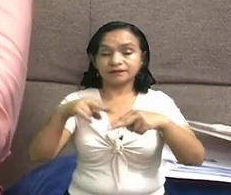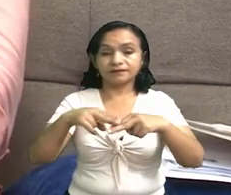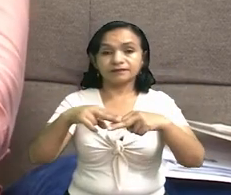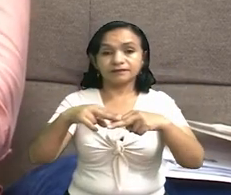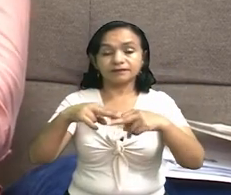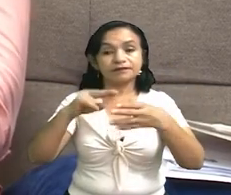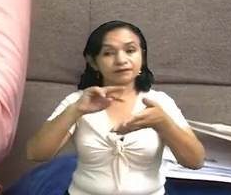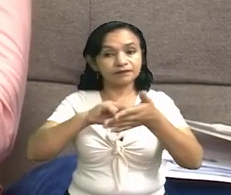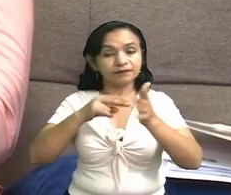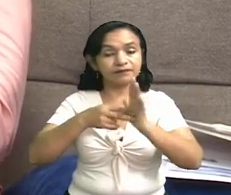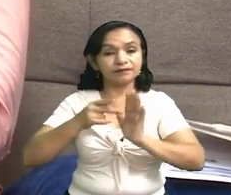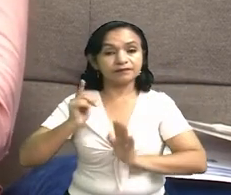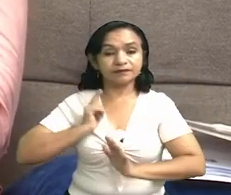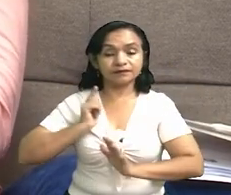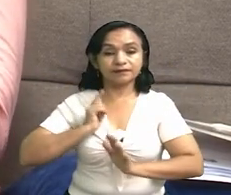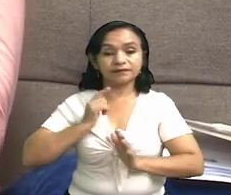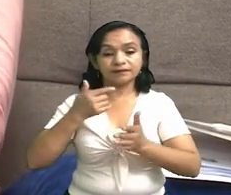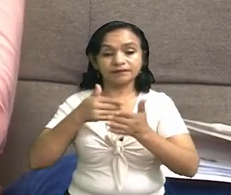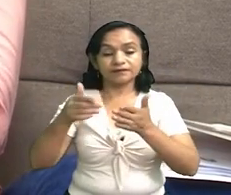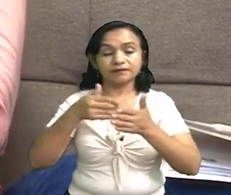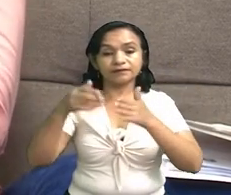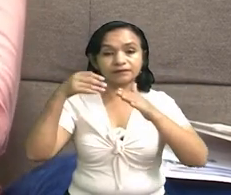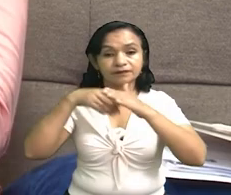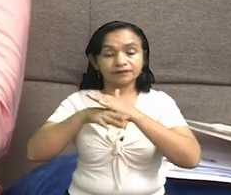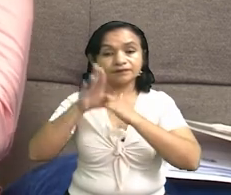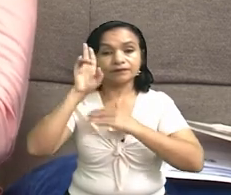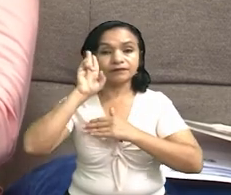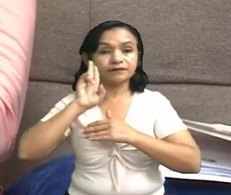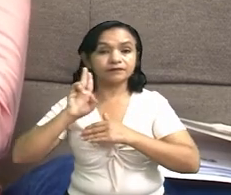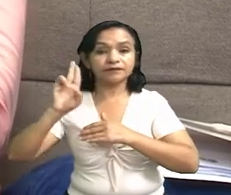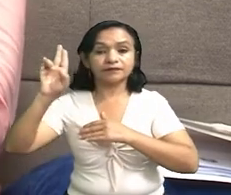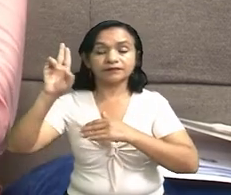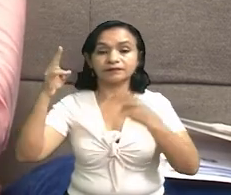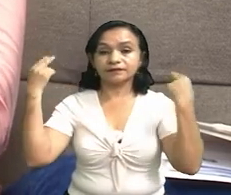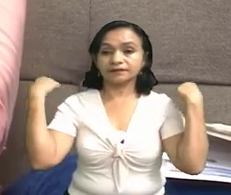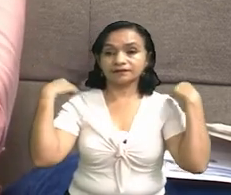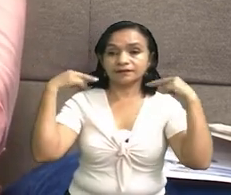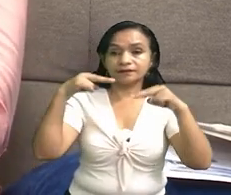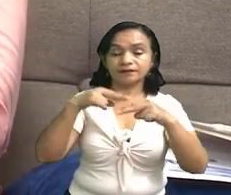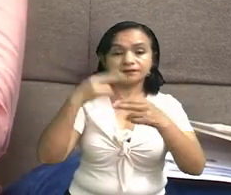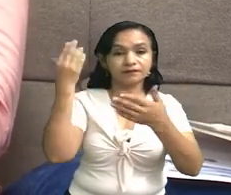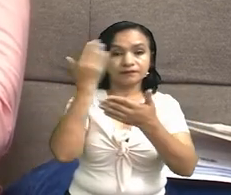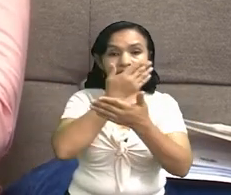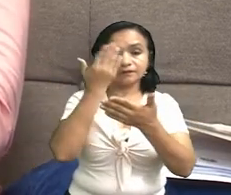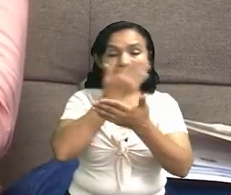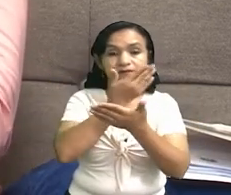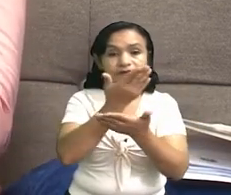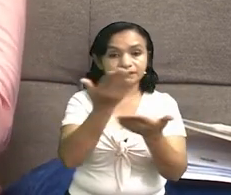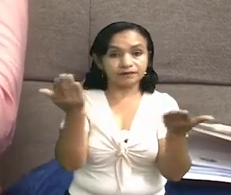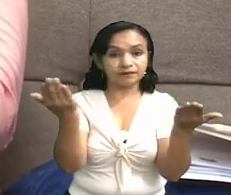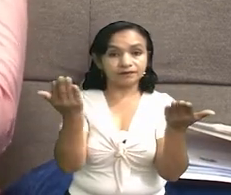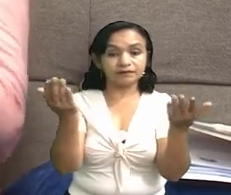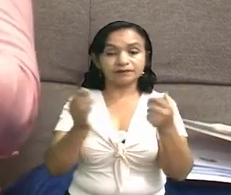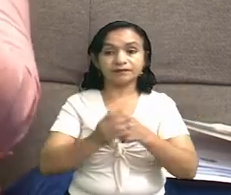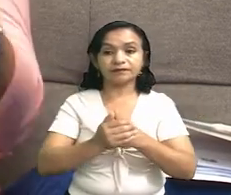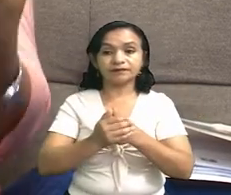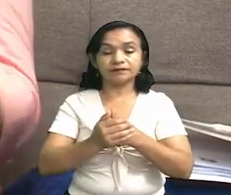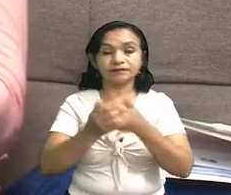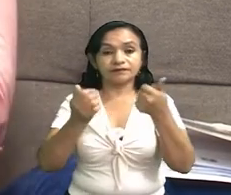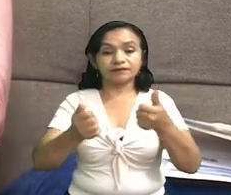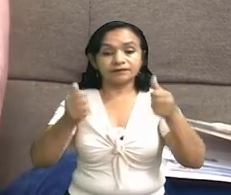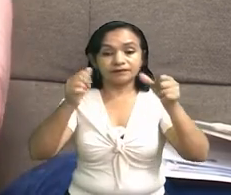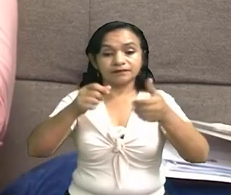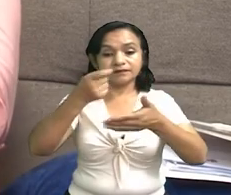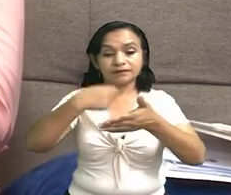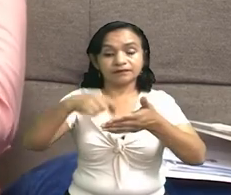también nosotros tendríamos ese acceso aquí en la universidad, tanto para profesores como para estudiantes. O sea que el convenio pues nos